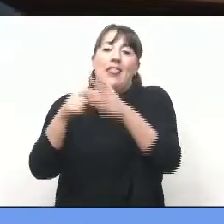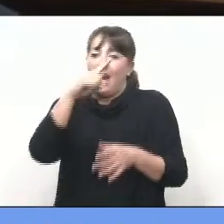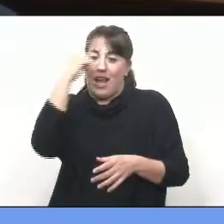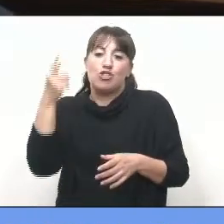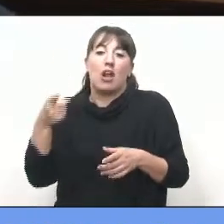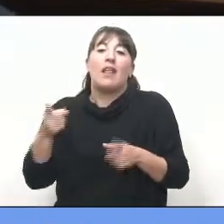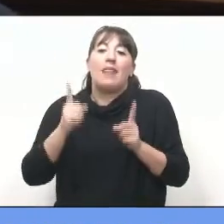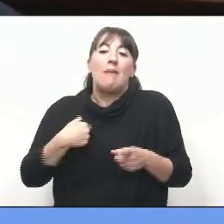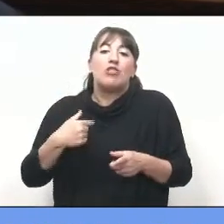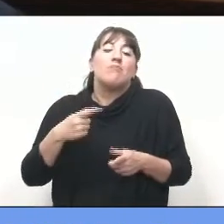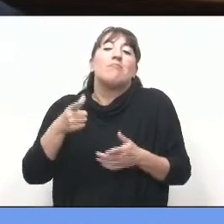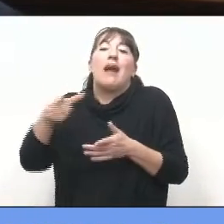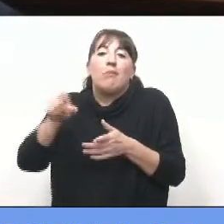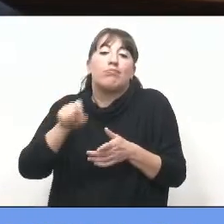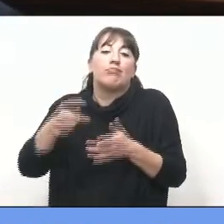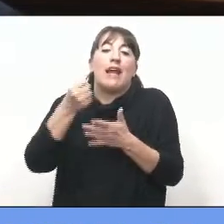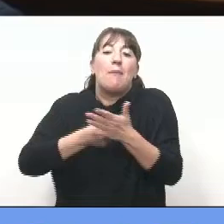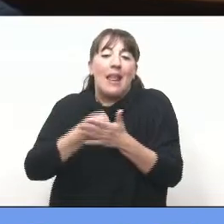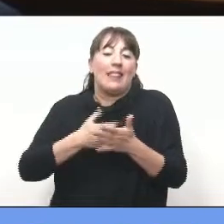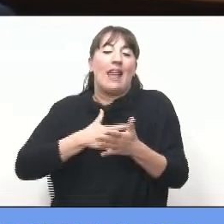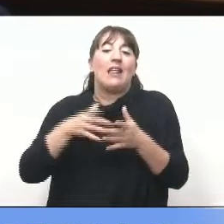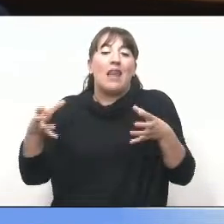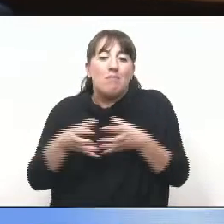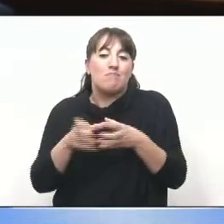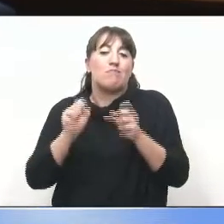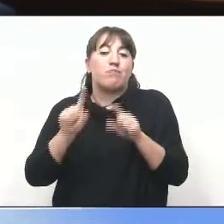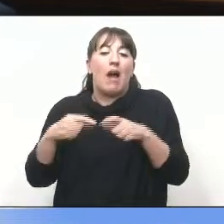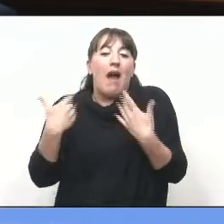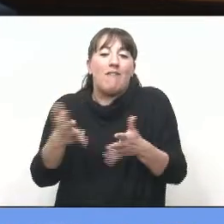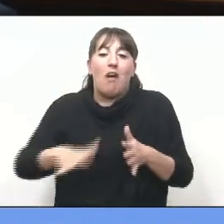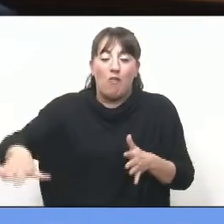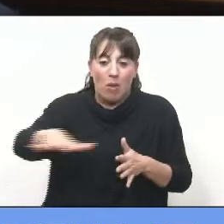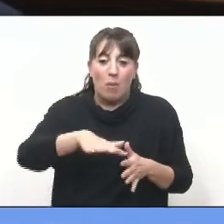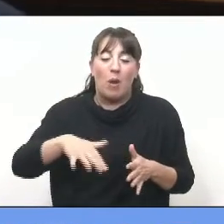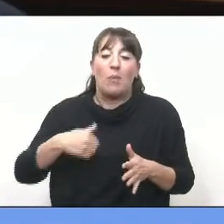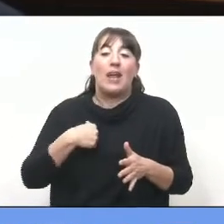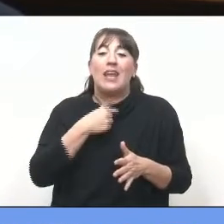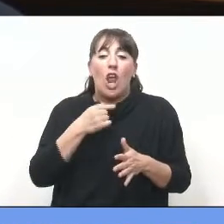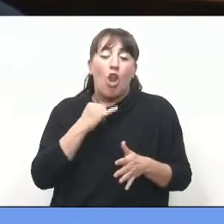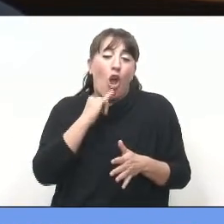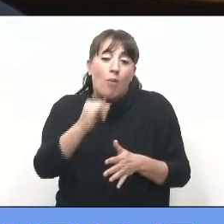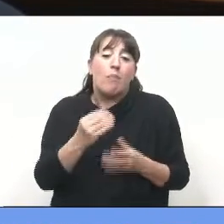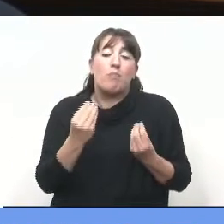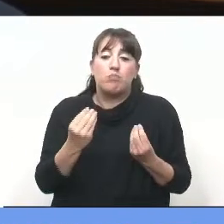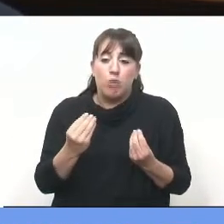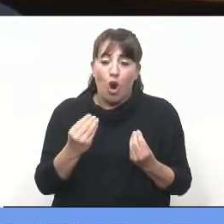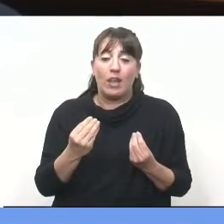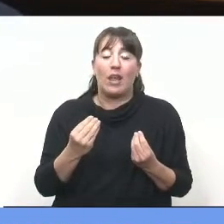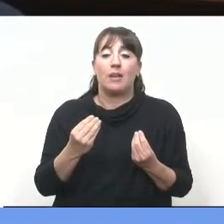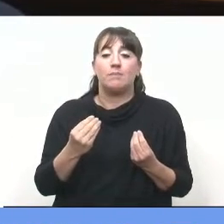nacional y popular y lo quiero expresar quizás porque bueno una vez me tocó también